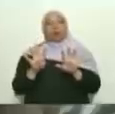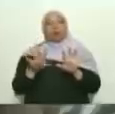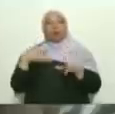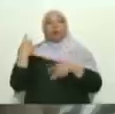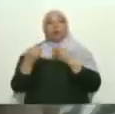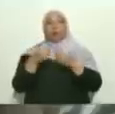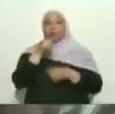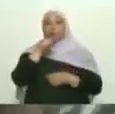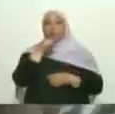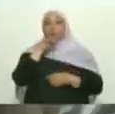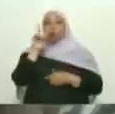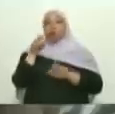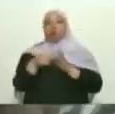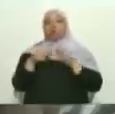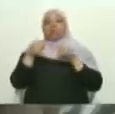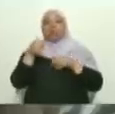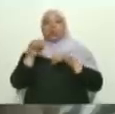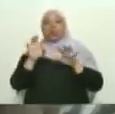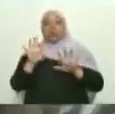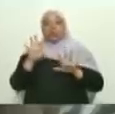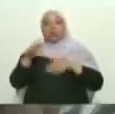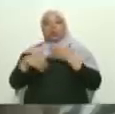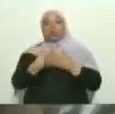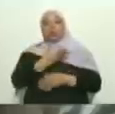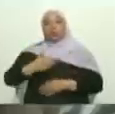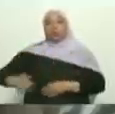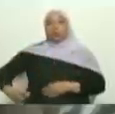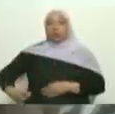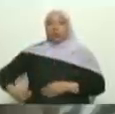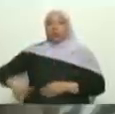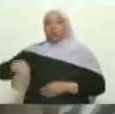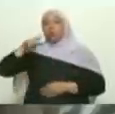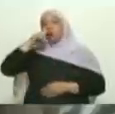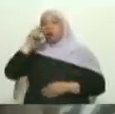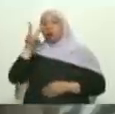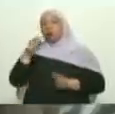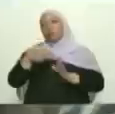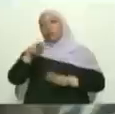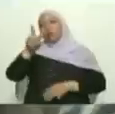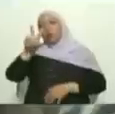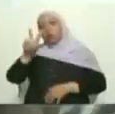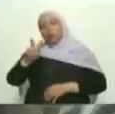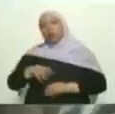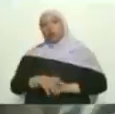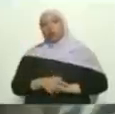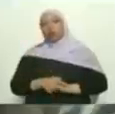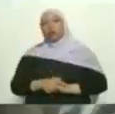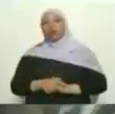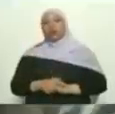parlamentarias en el año 2010, elecciones presidenciales en el año 2012.